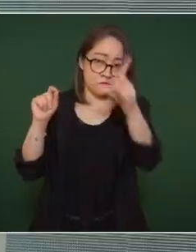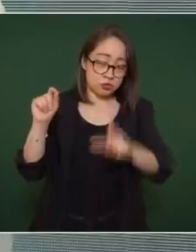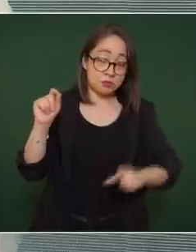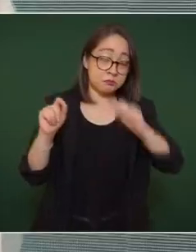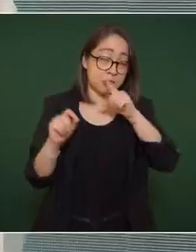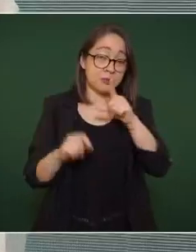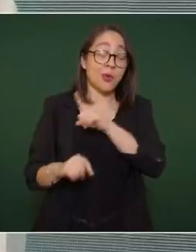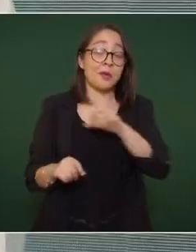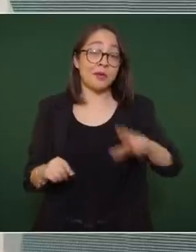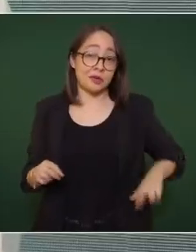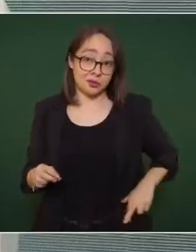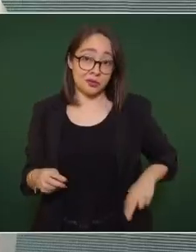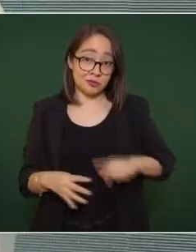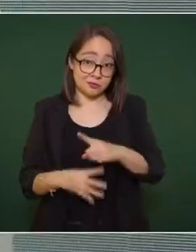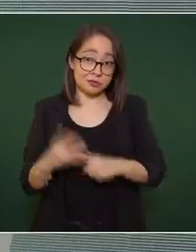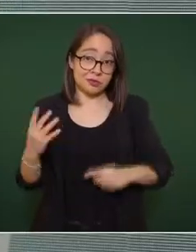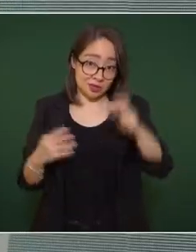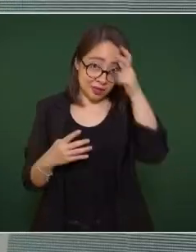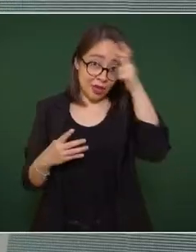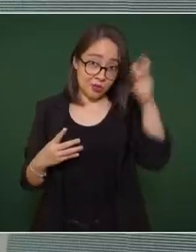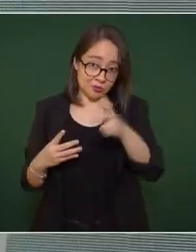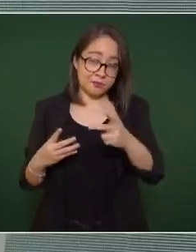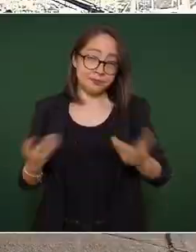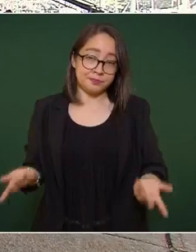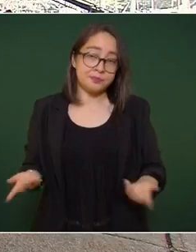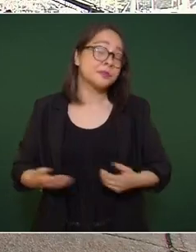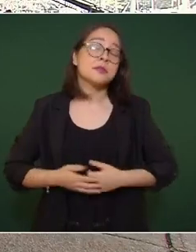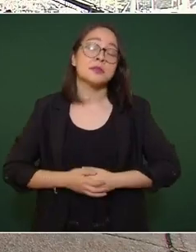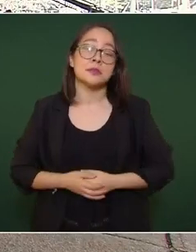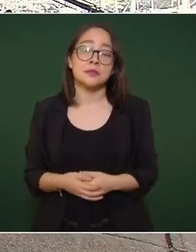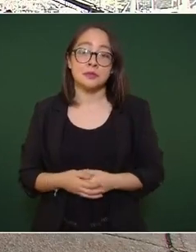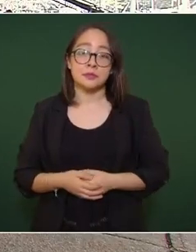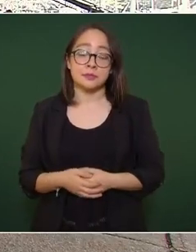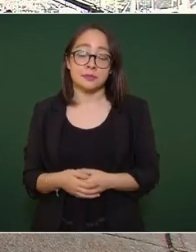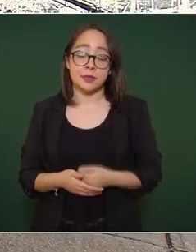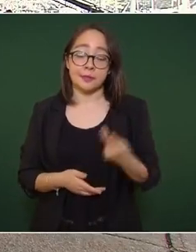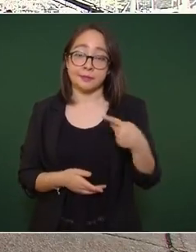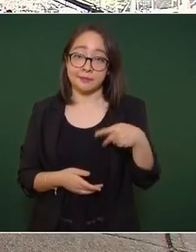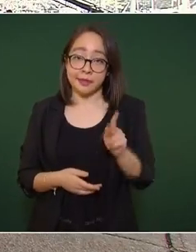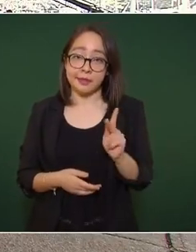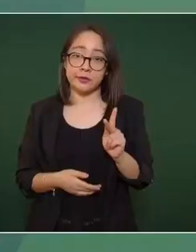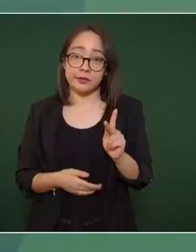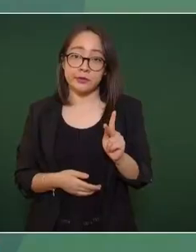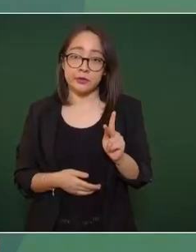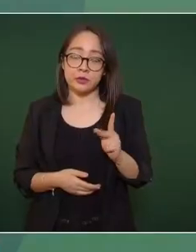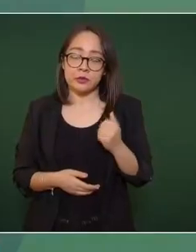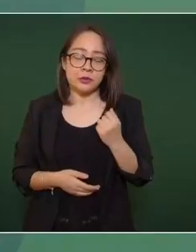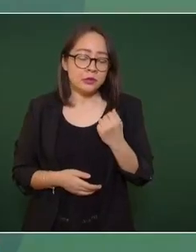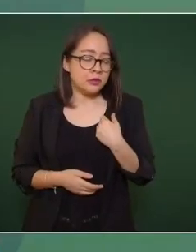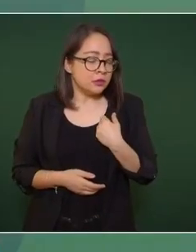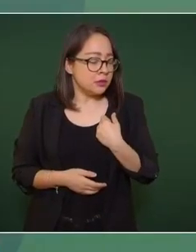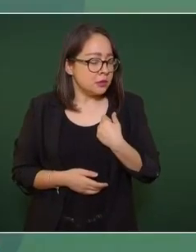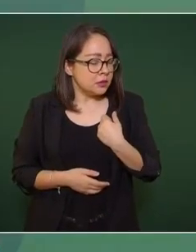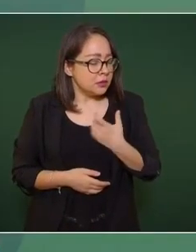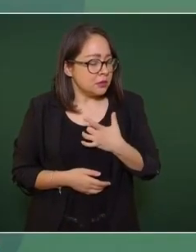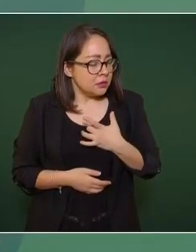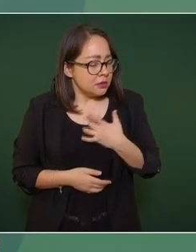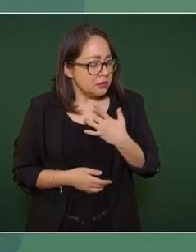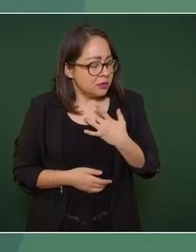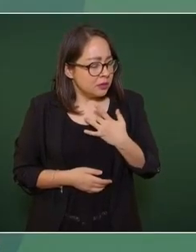gobernador de Hidalgo. Pero fue dolorosísimo